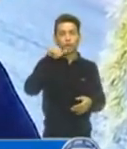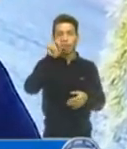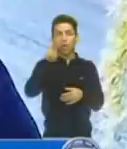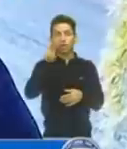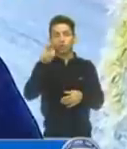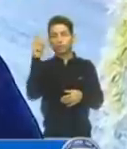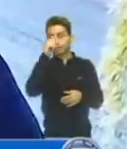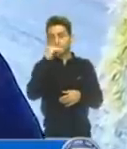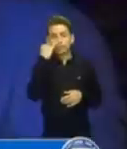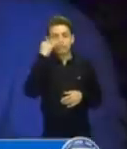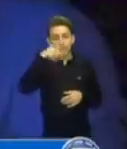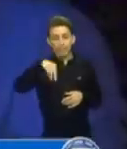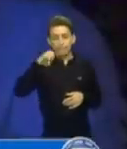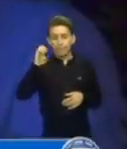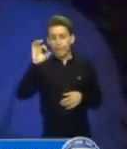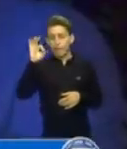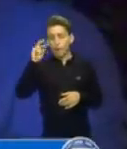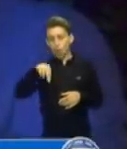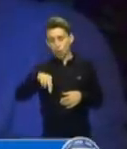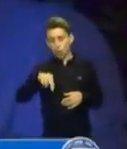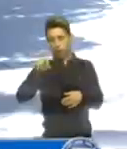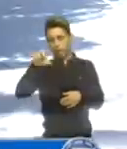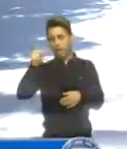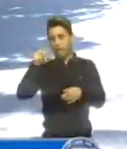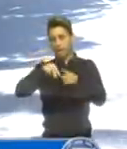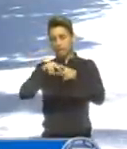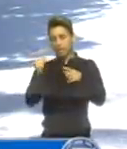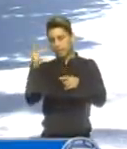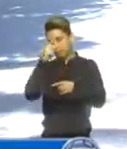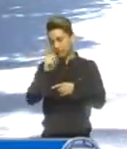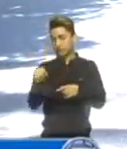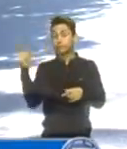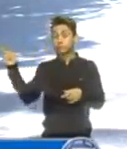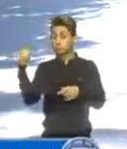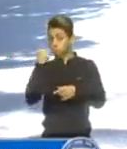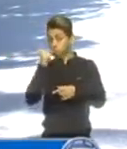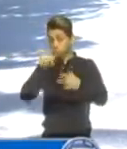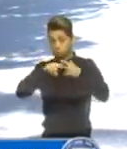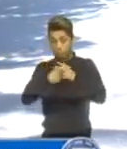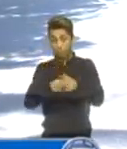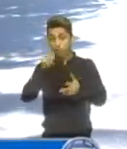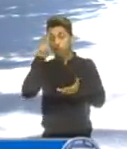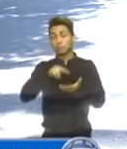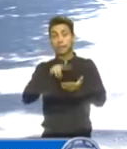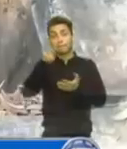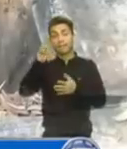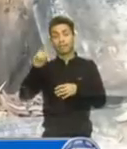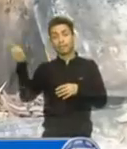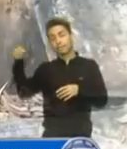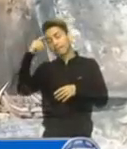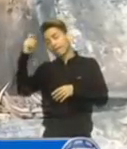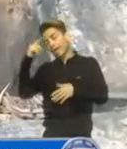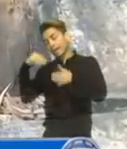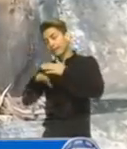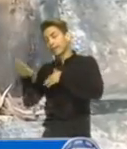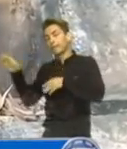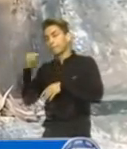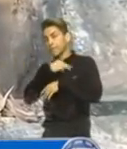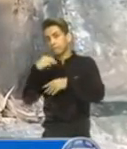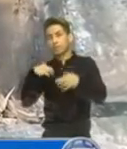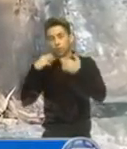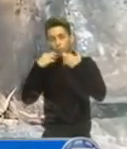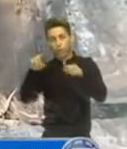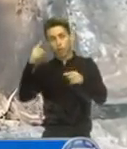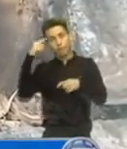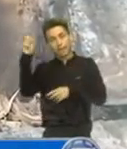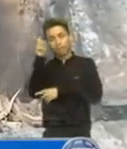María inició a trabajar en el año 2020 como técnico en investigaciones criminalísticas, asignada a la Fiscalía de la Niñez.